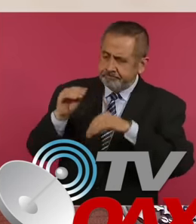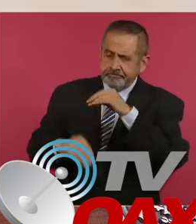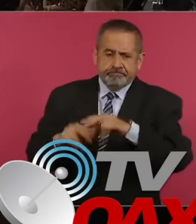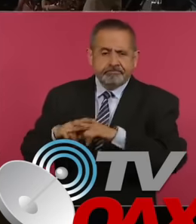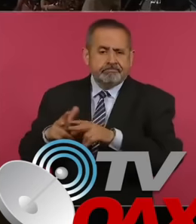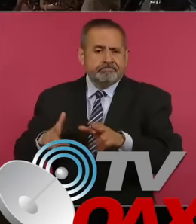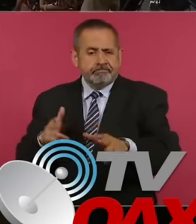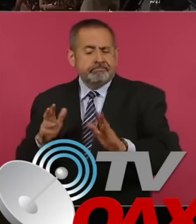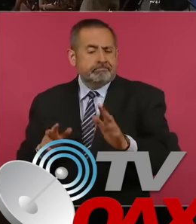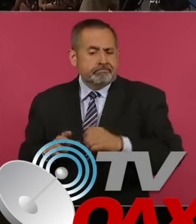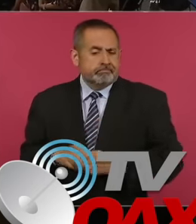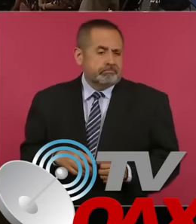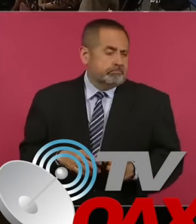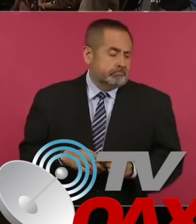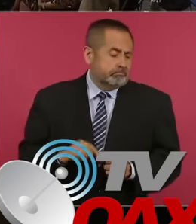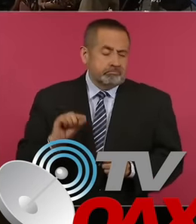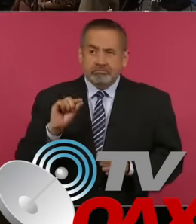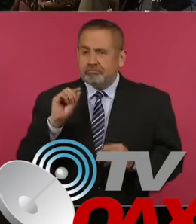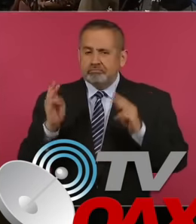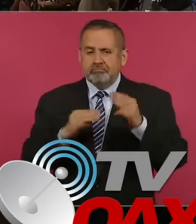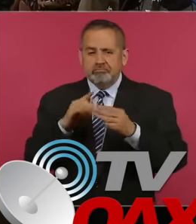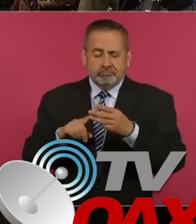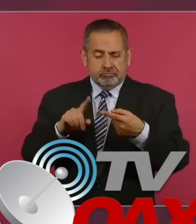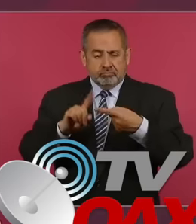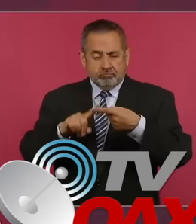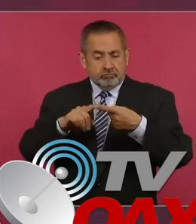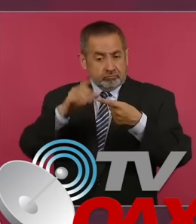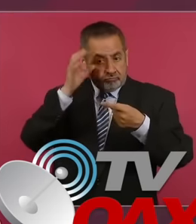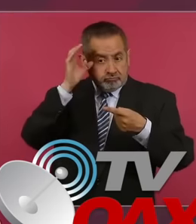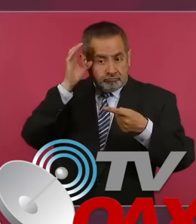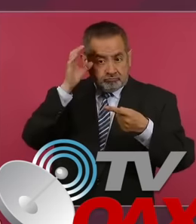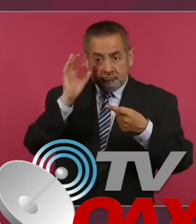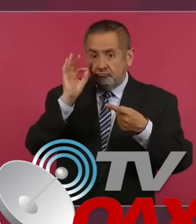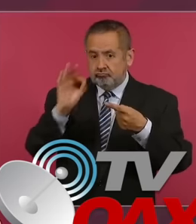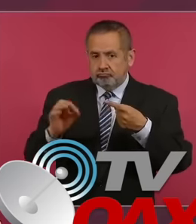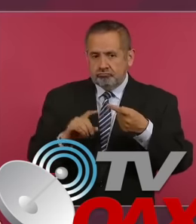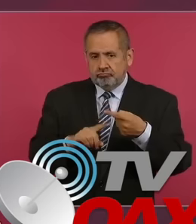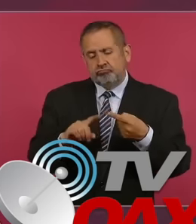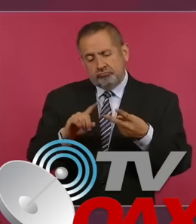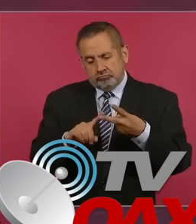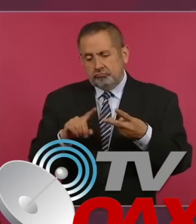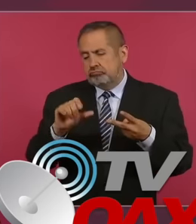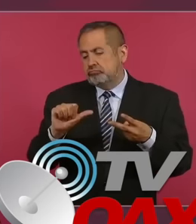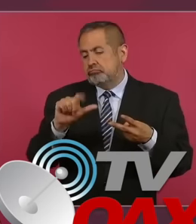3 muy grandes, una china, Alstom,